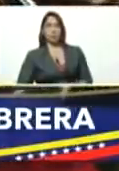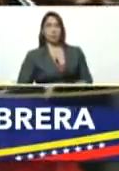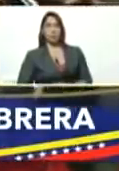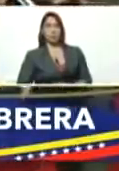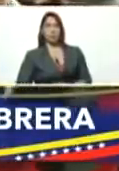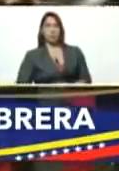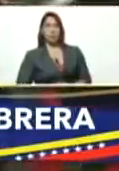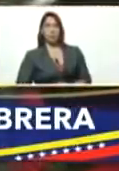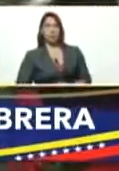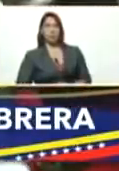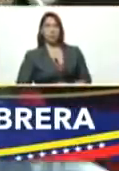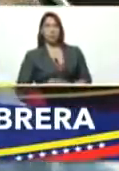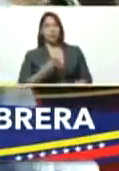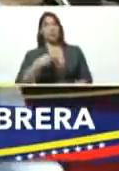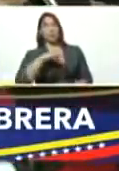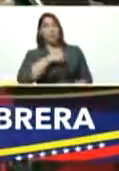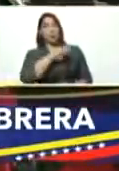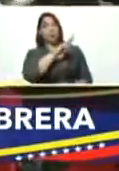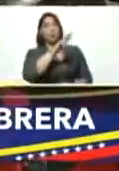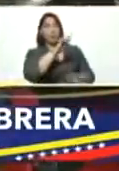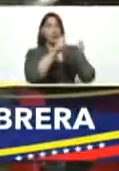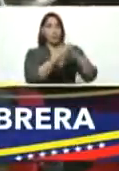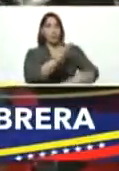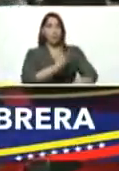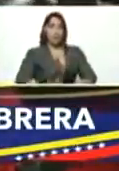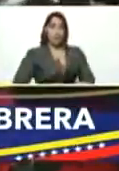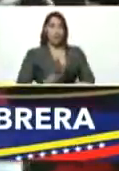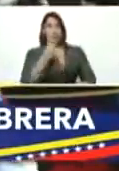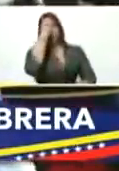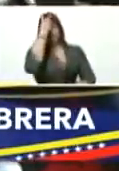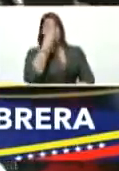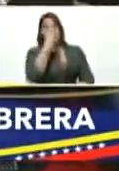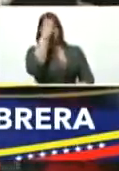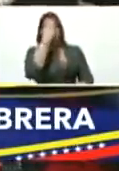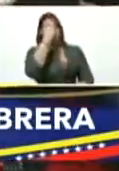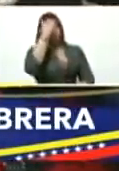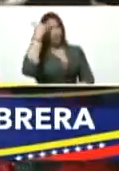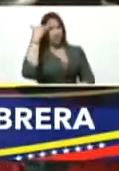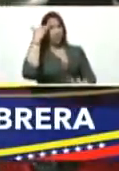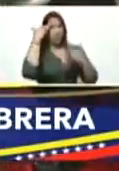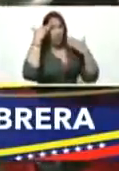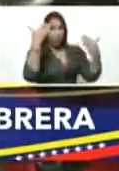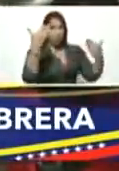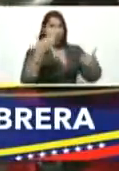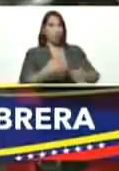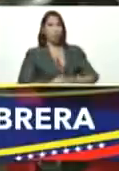hablo maestro vicepresidente tarek el aissami salud